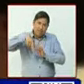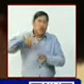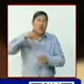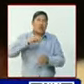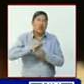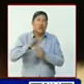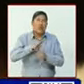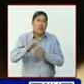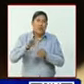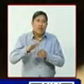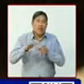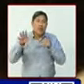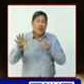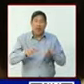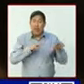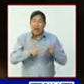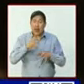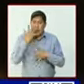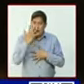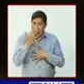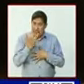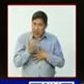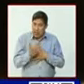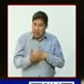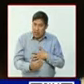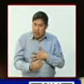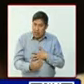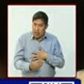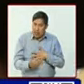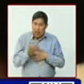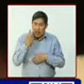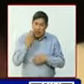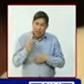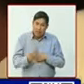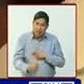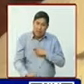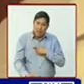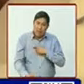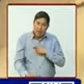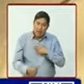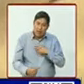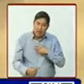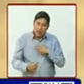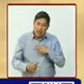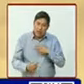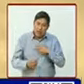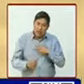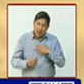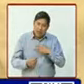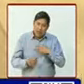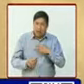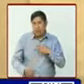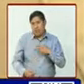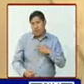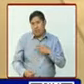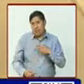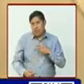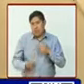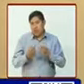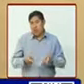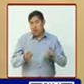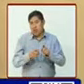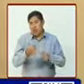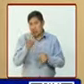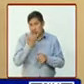insuficiente se llama, y hace que la sangre retorne de forma anormal y se congestione en la zona del tobillo. Y